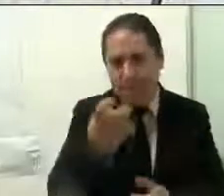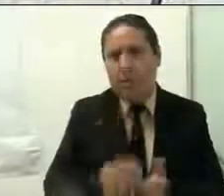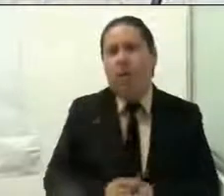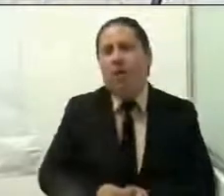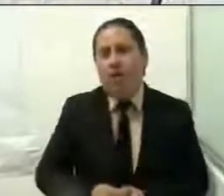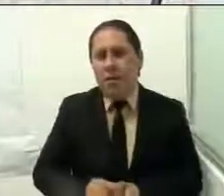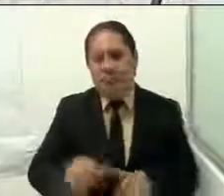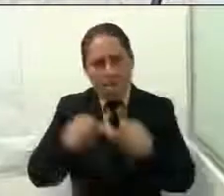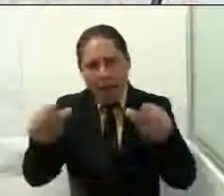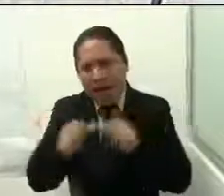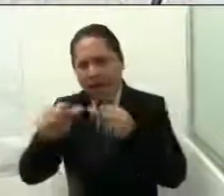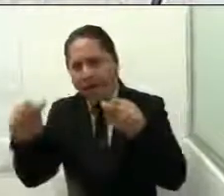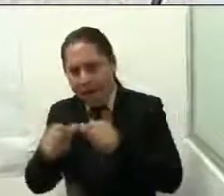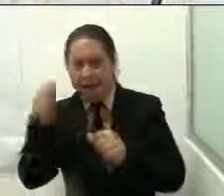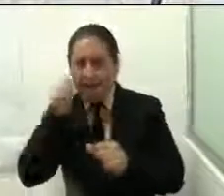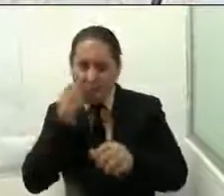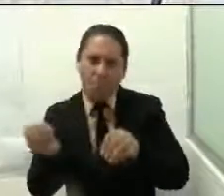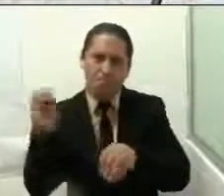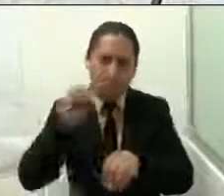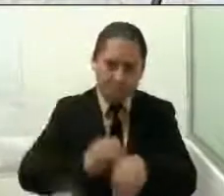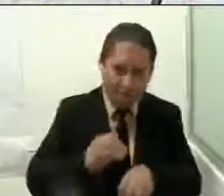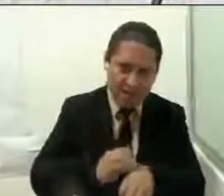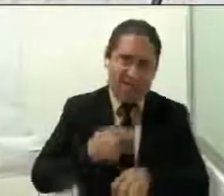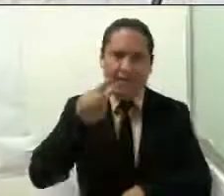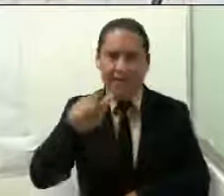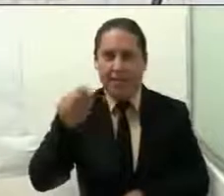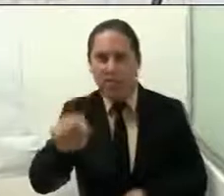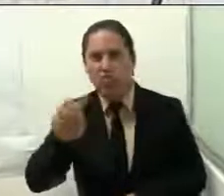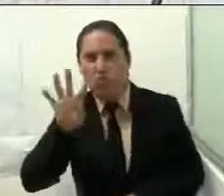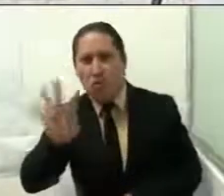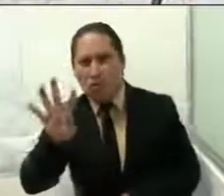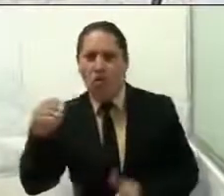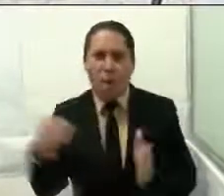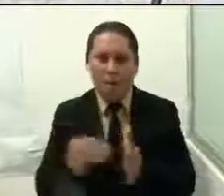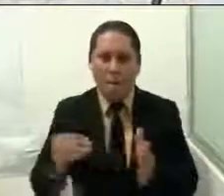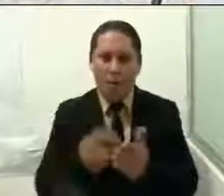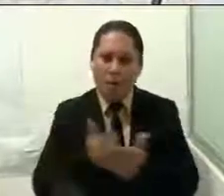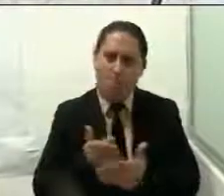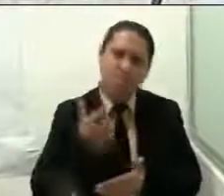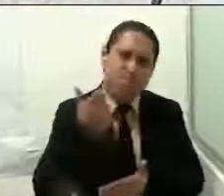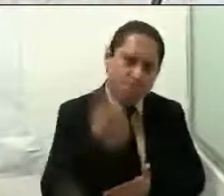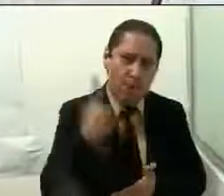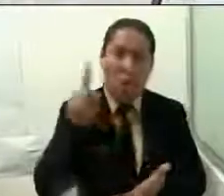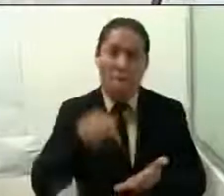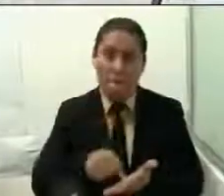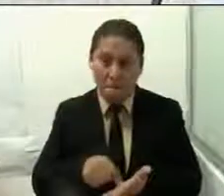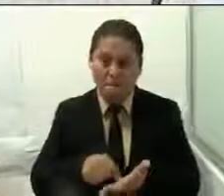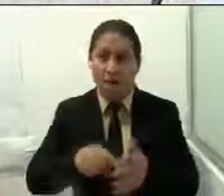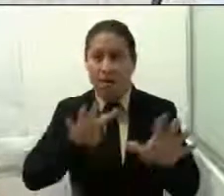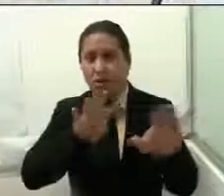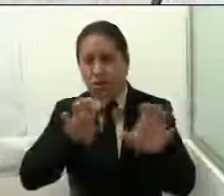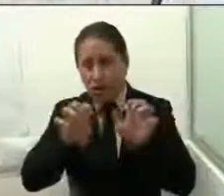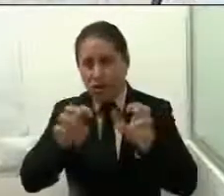aplicando 19.4 millones de pesos en apoyo a 1980